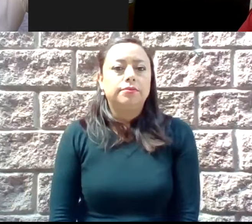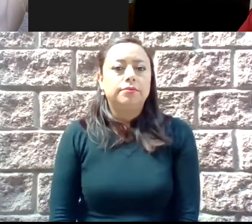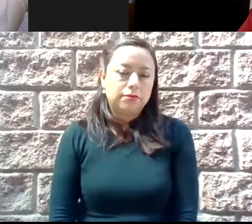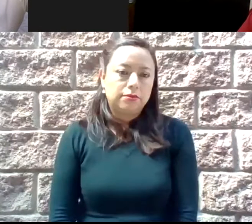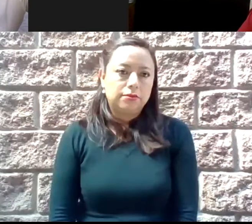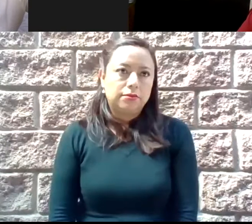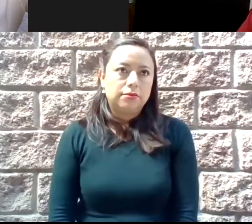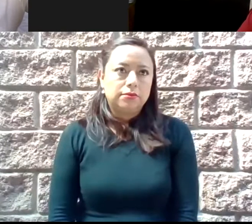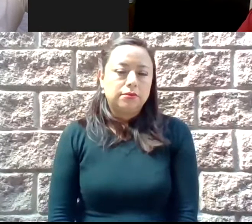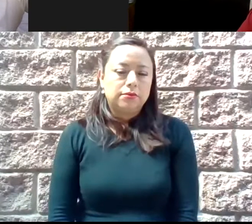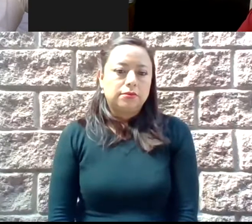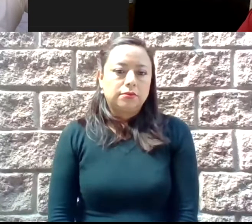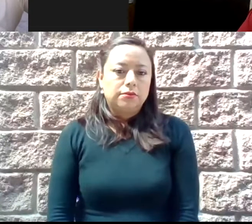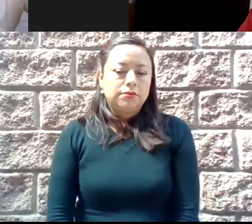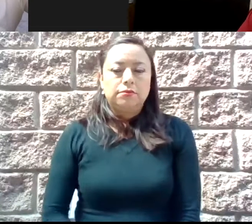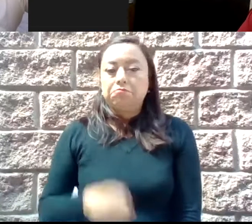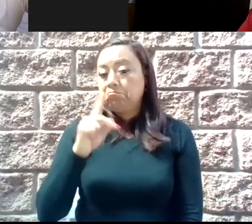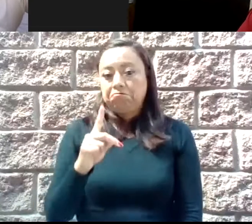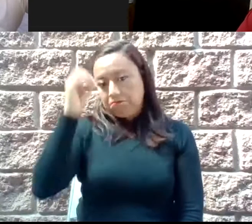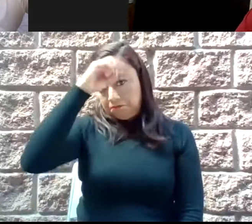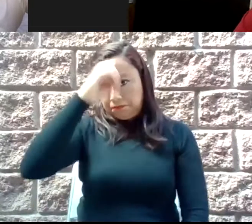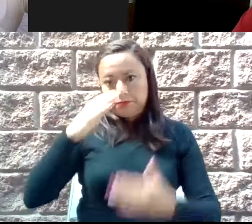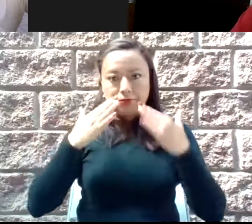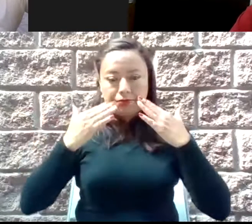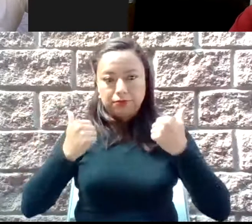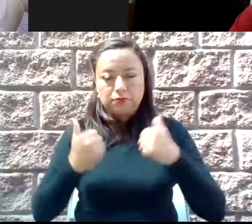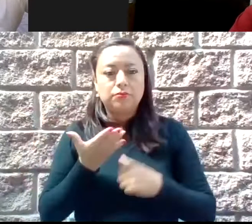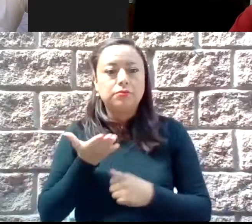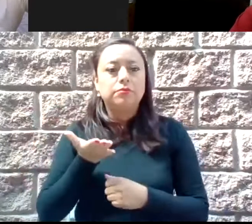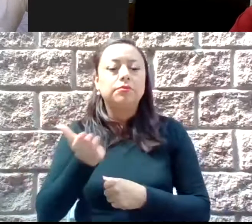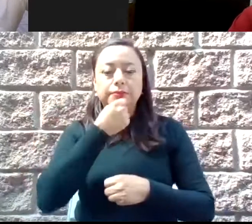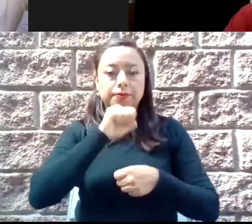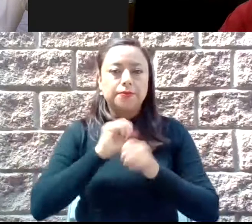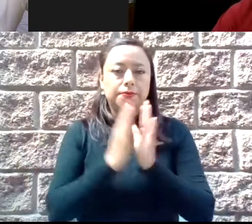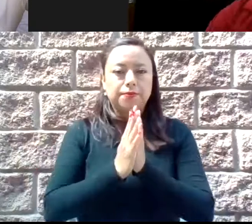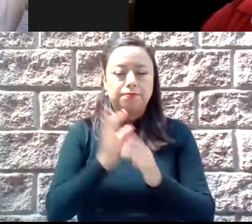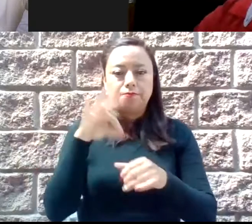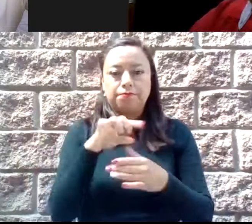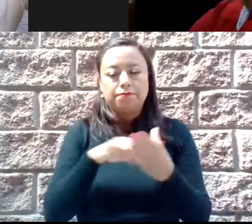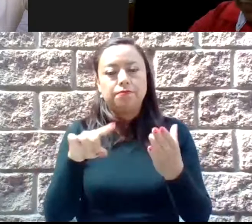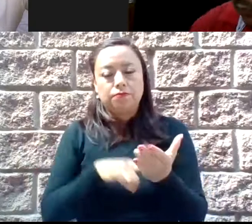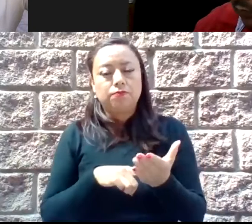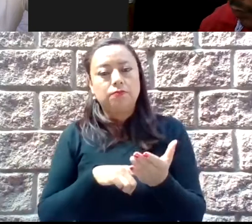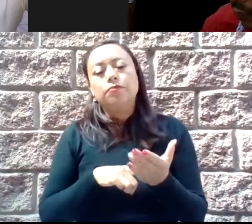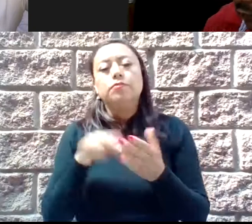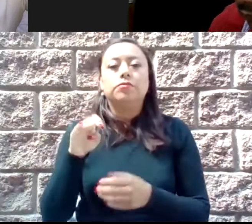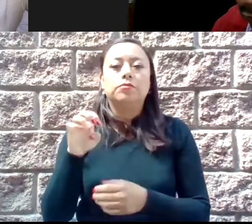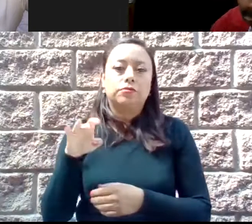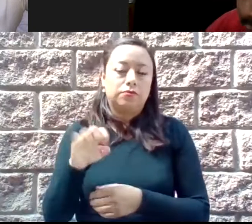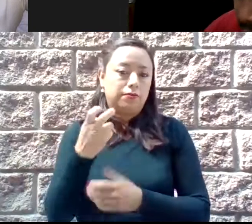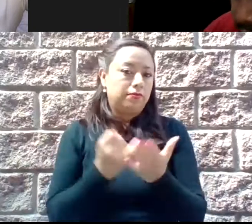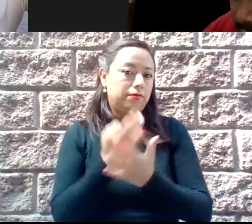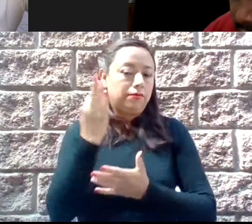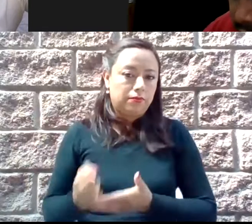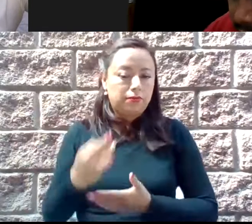Ok, al no haber comentarios, pido a la Secretaría recoger la votación de manera nominal debido a voz del presente dictamen, por el cual la